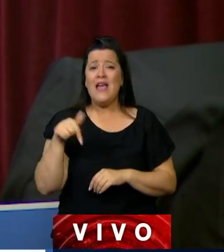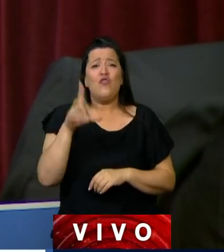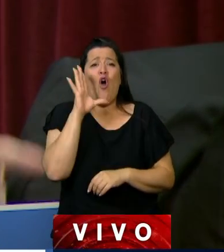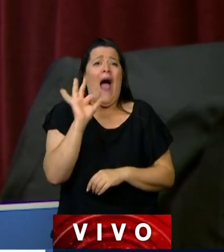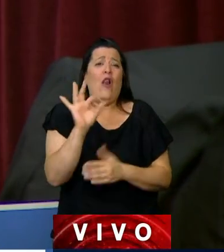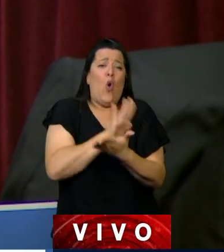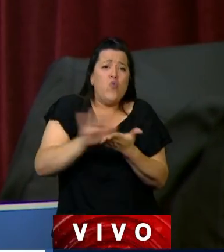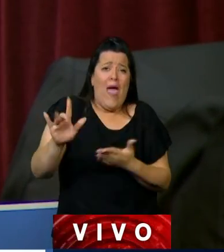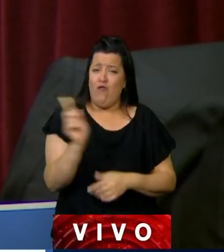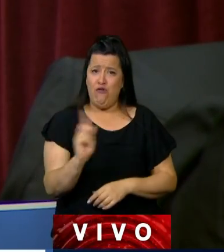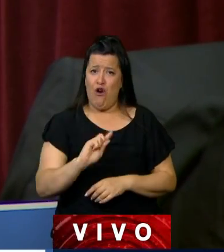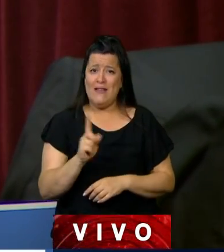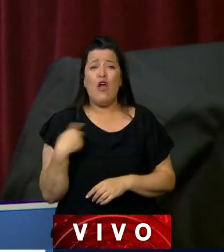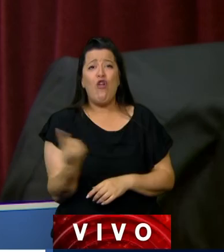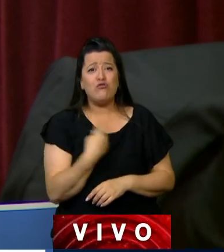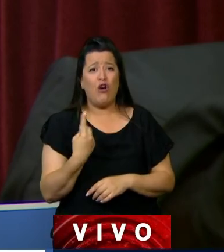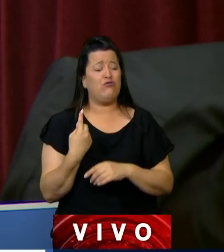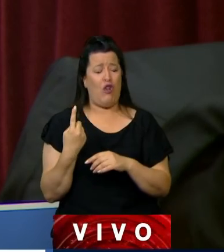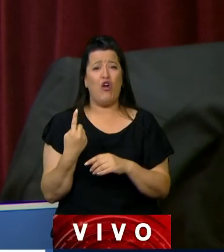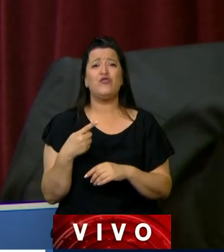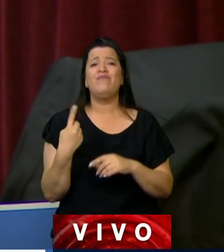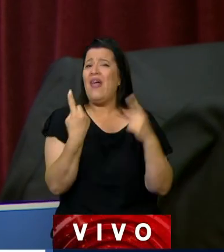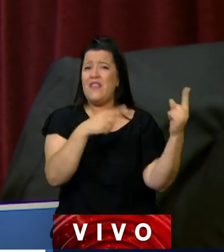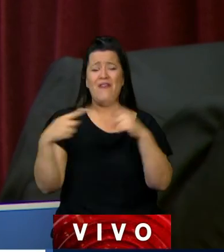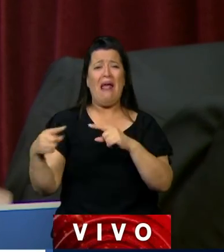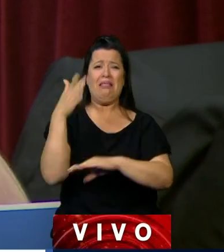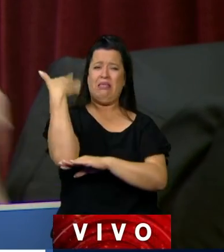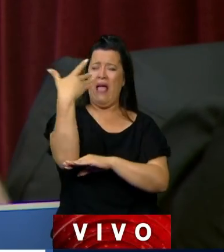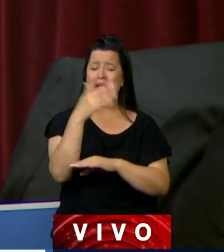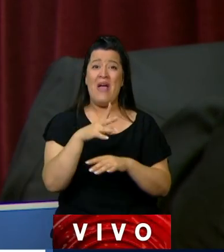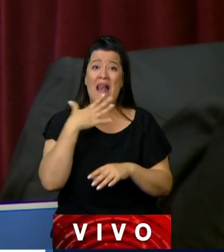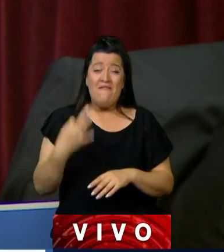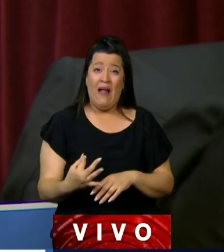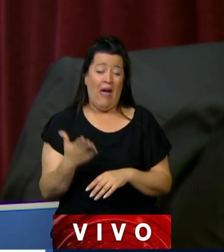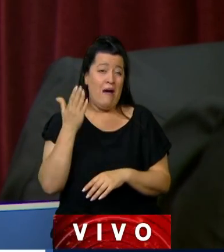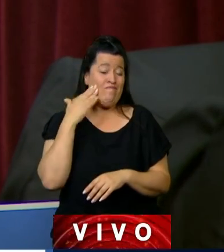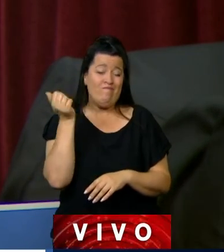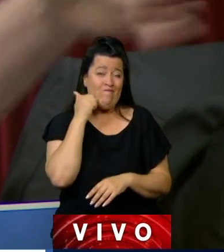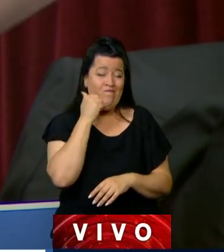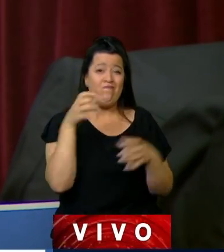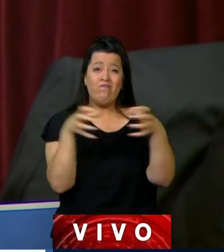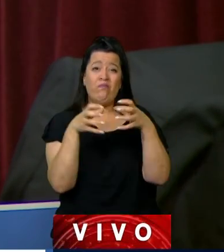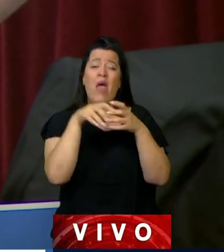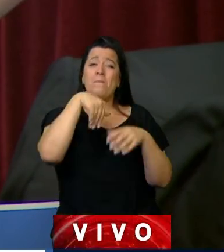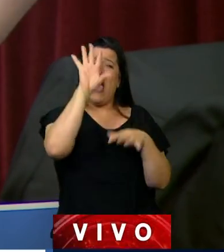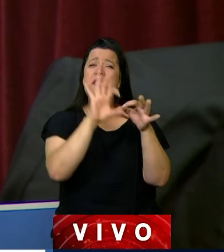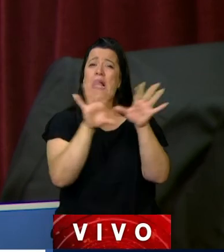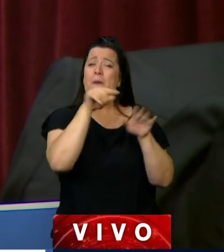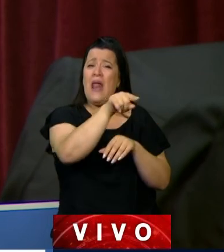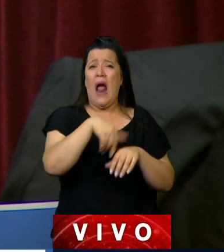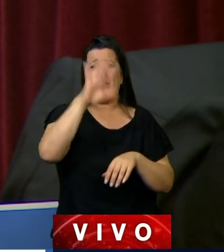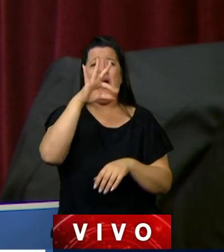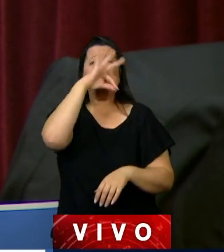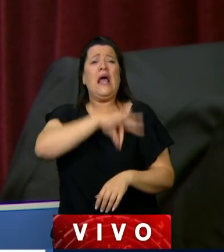ahora. Para nosotros, a diferencia de lo que dicen los chantas, impostores de los liberales, que hacen sorteos de su